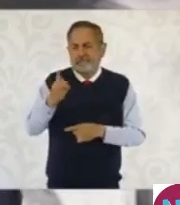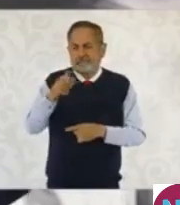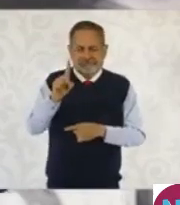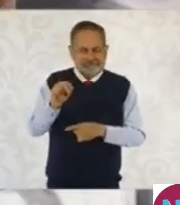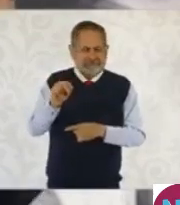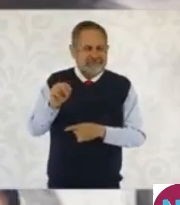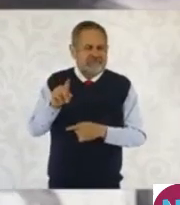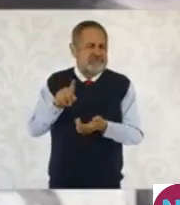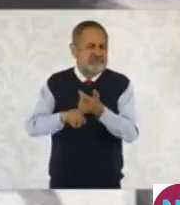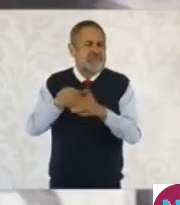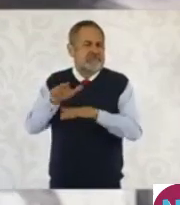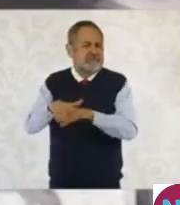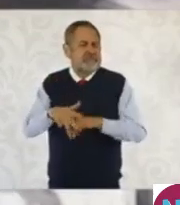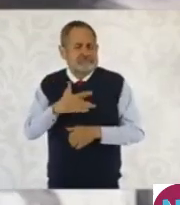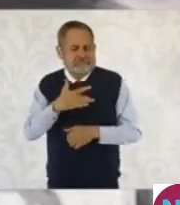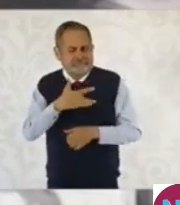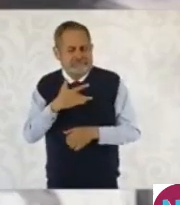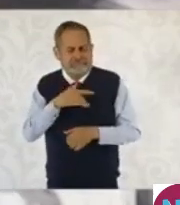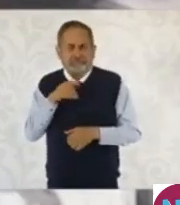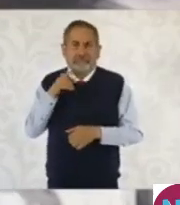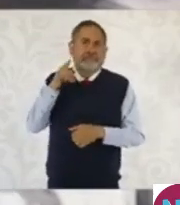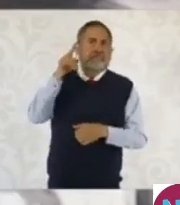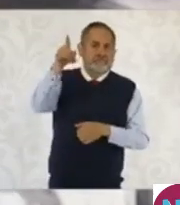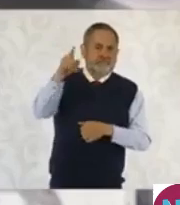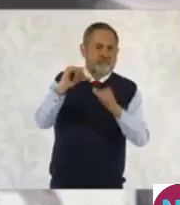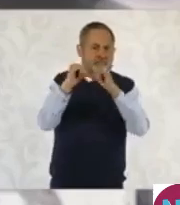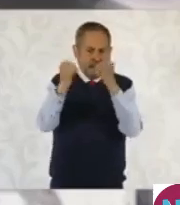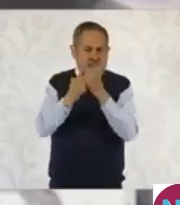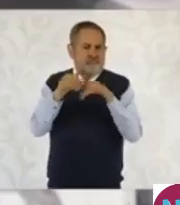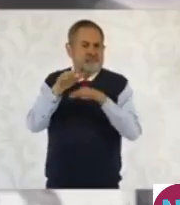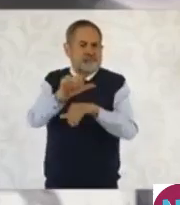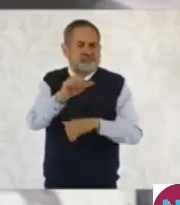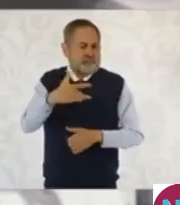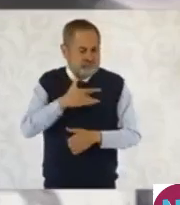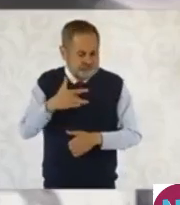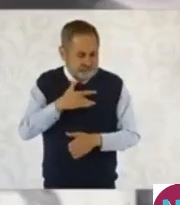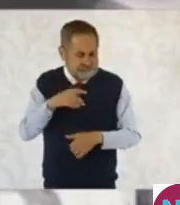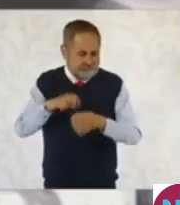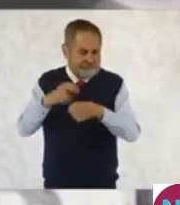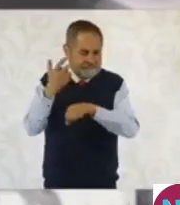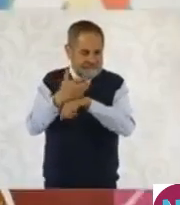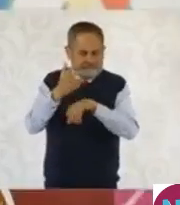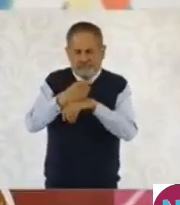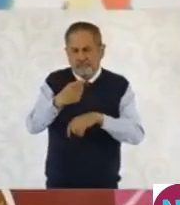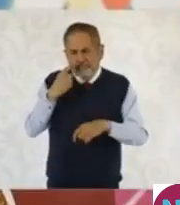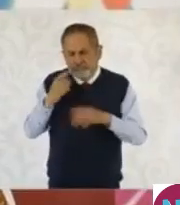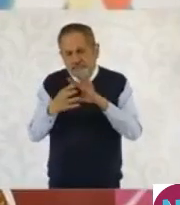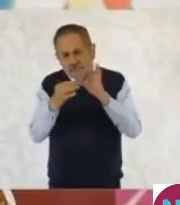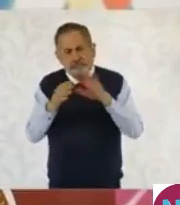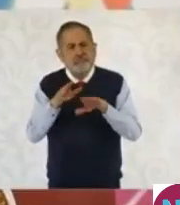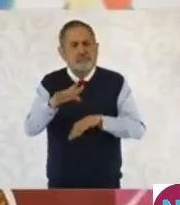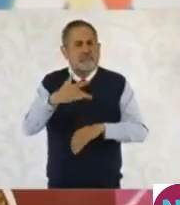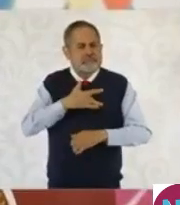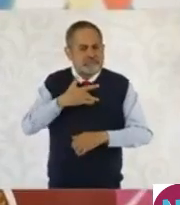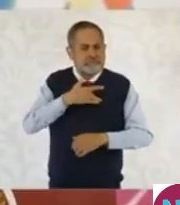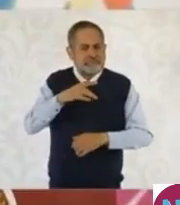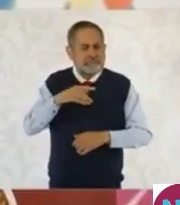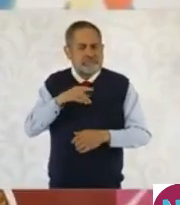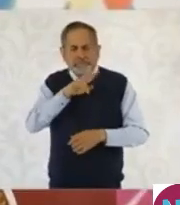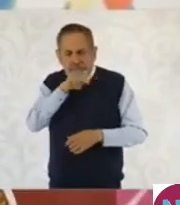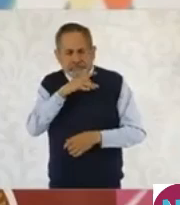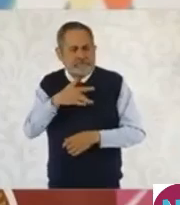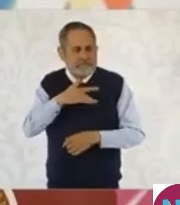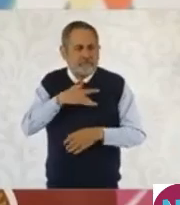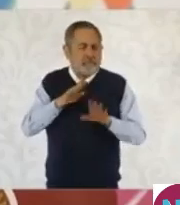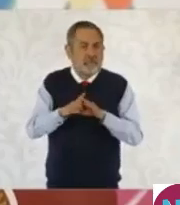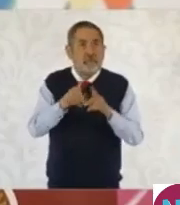Association, una importante asociación que ve temas cardíacos, otorgó al Hospital